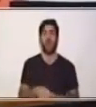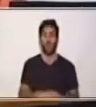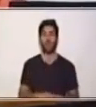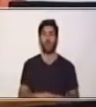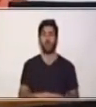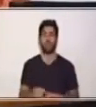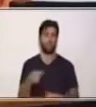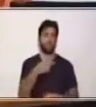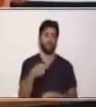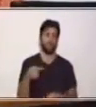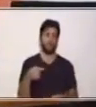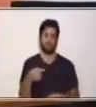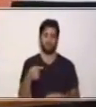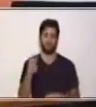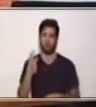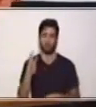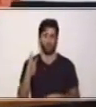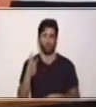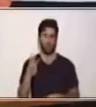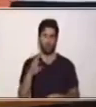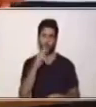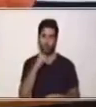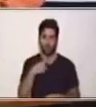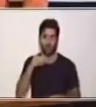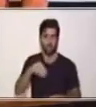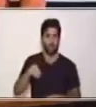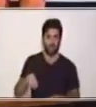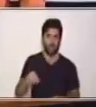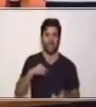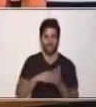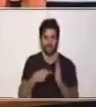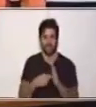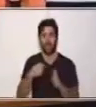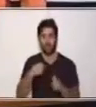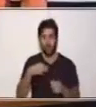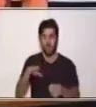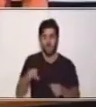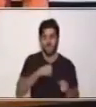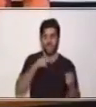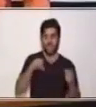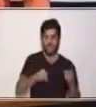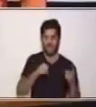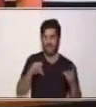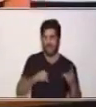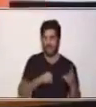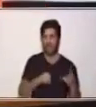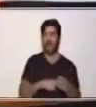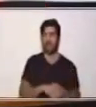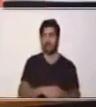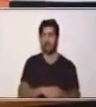no lo voy a colocar porque eso después lo voy a quitar. Voy a agregar ahora 5.